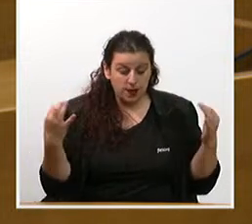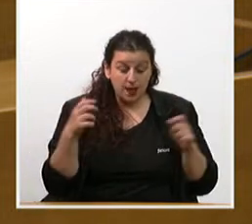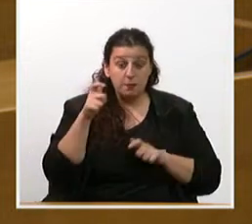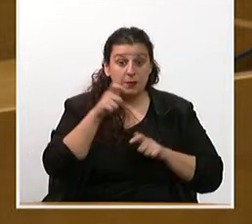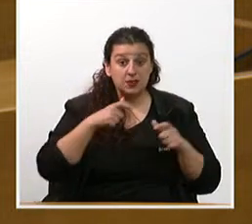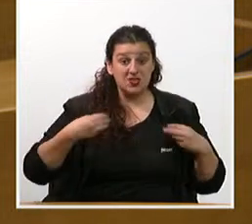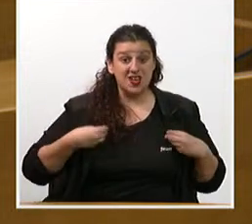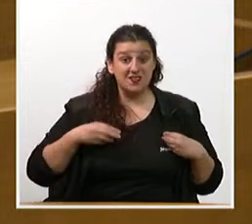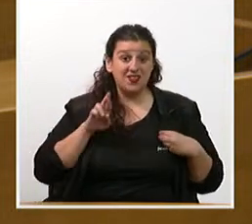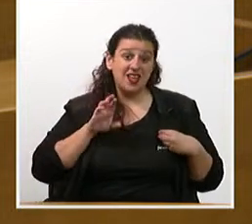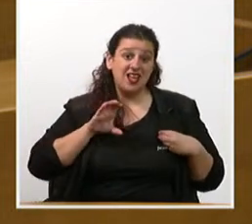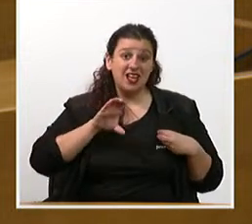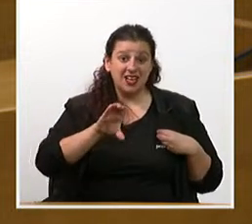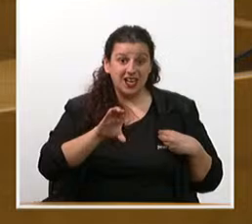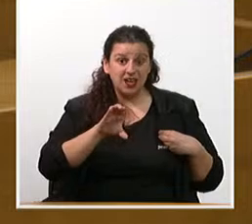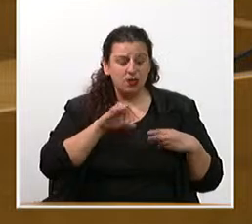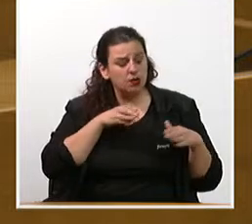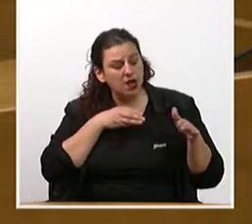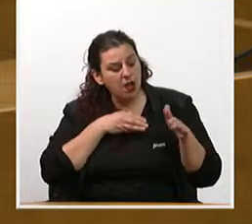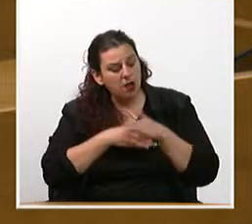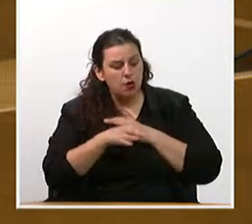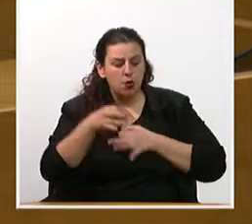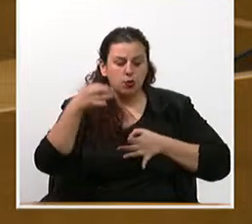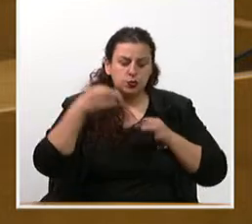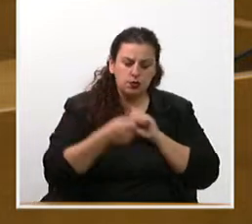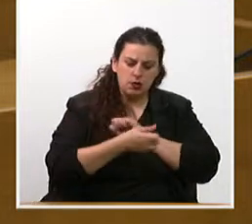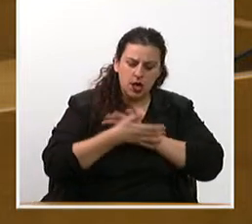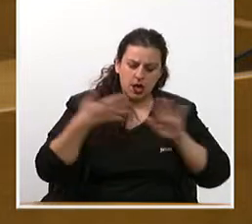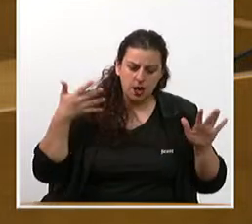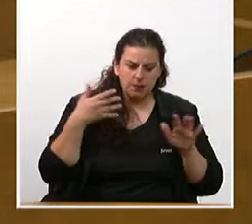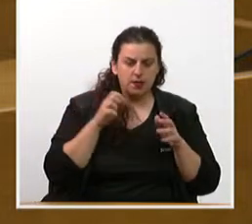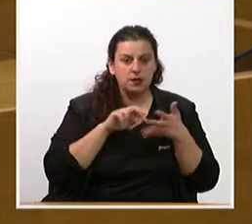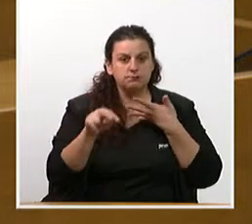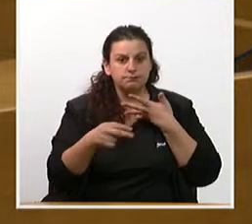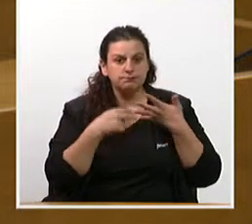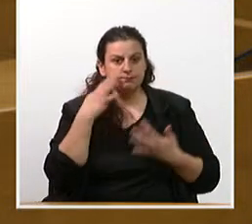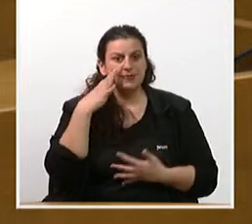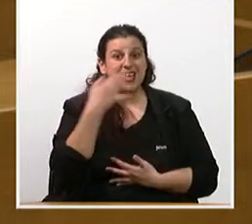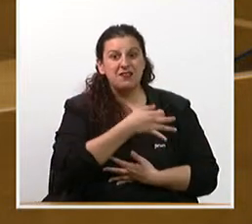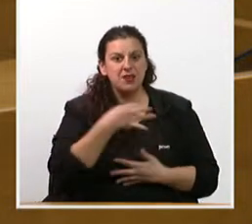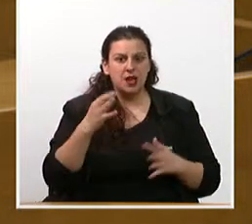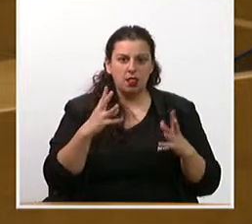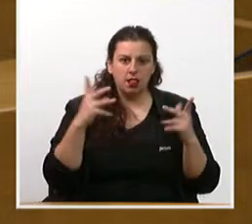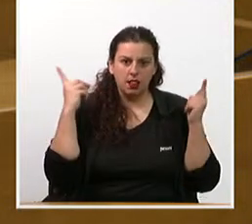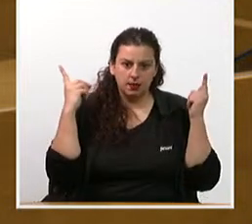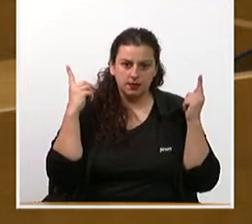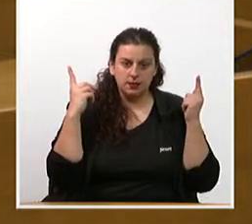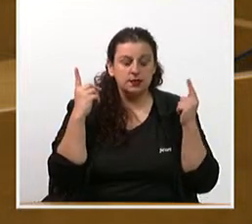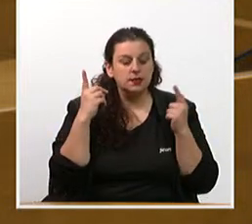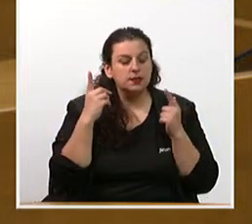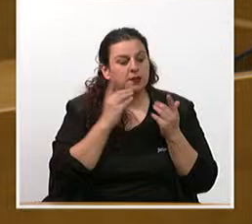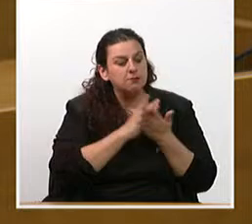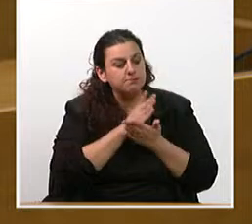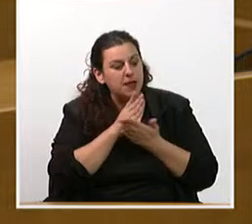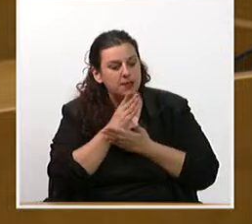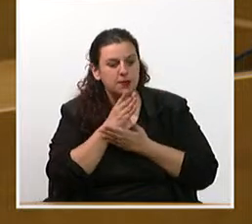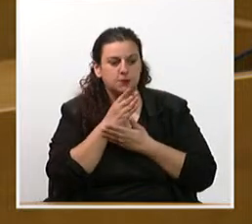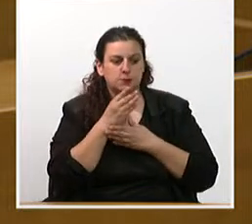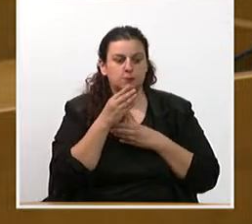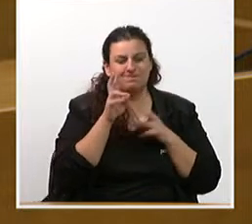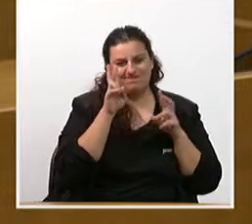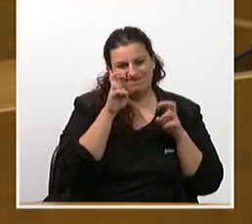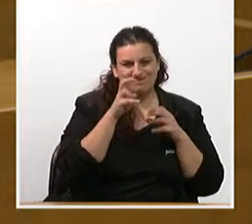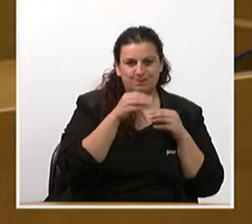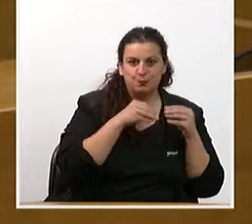tengamos acceso a una justicia rápida transparente eficaz y eficiente con los mejores medios materiales y